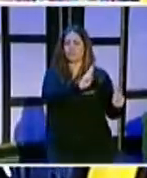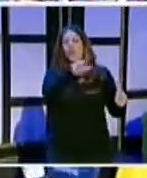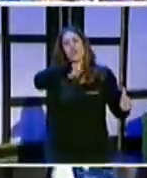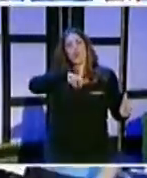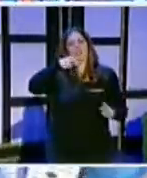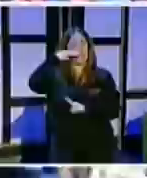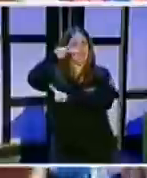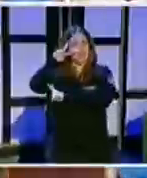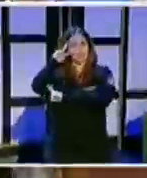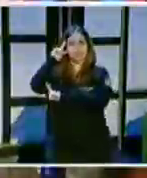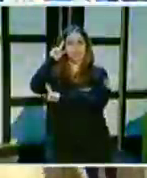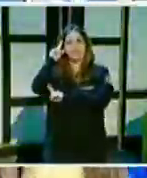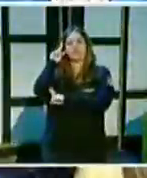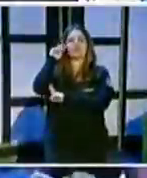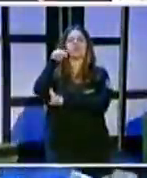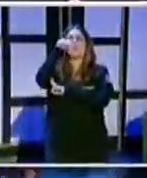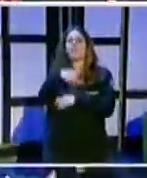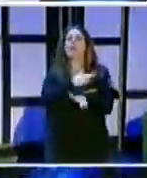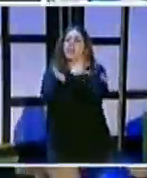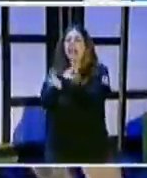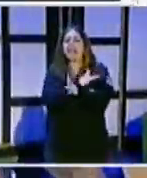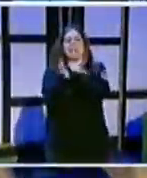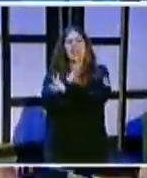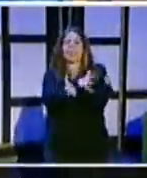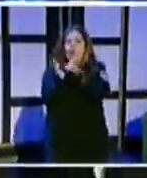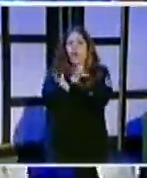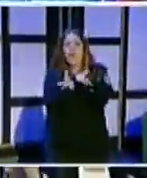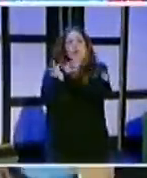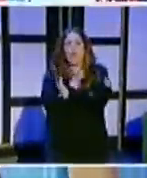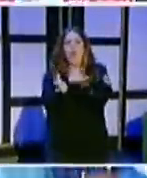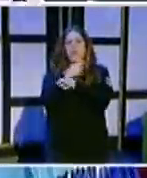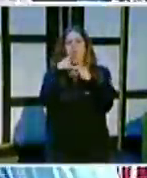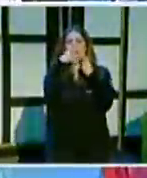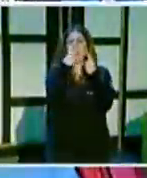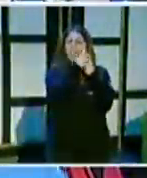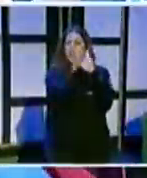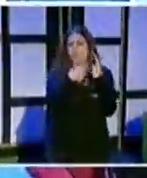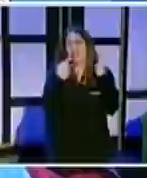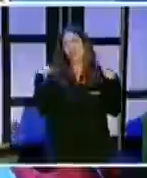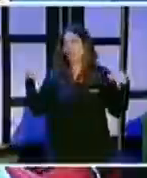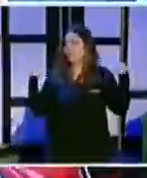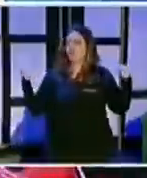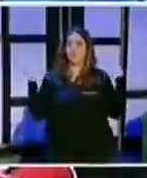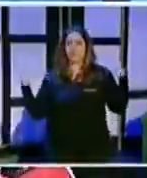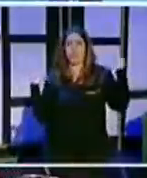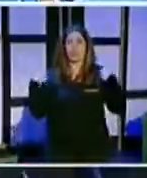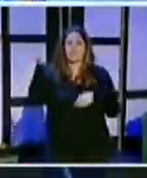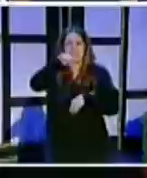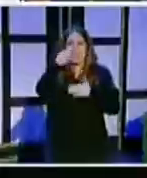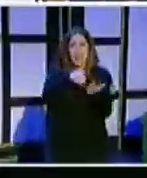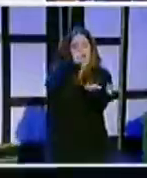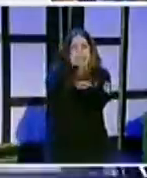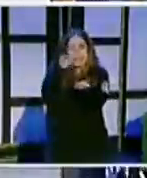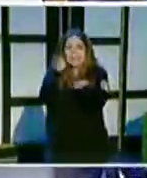en el recreo. Jugamos un montón al spinner. Menuda diversión. Las estampas me